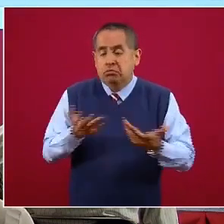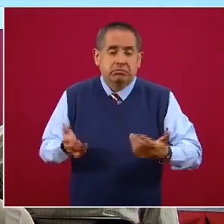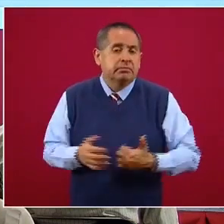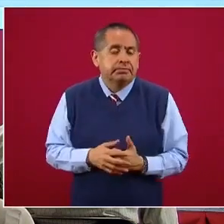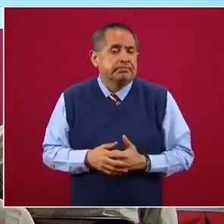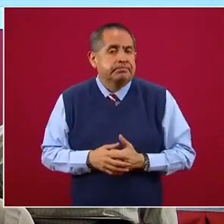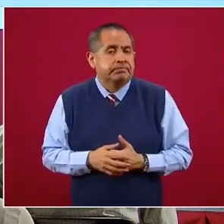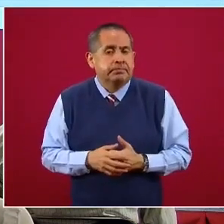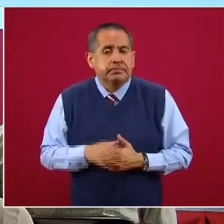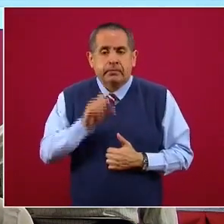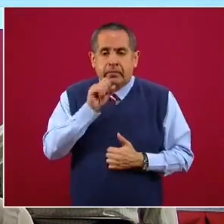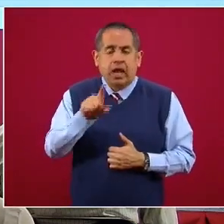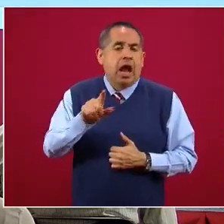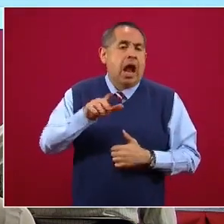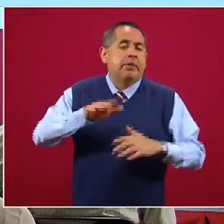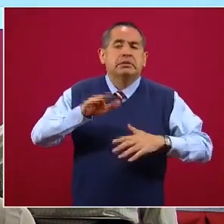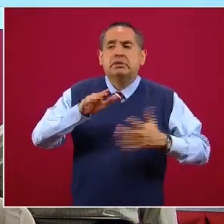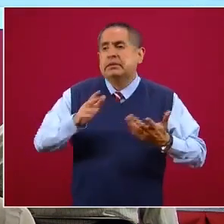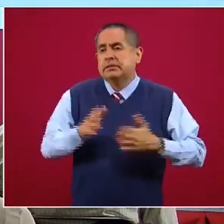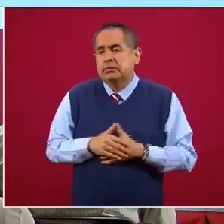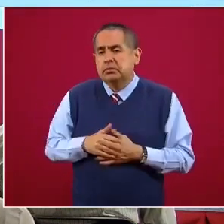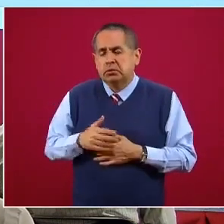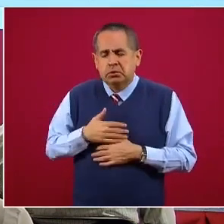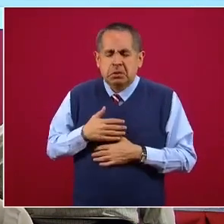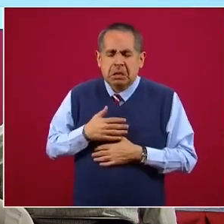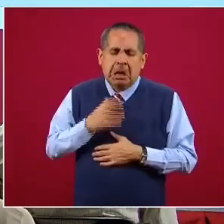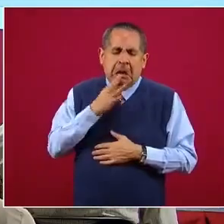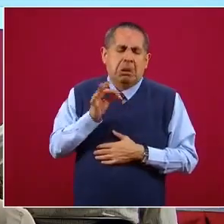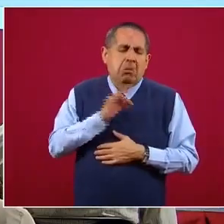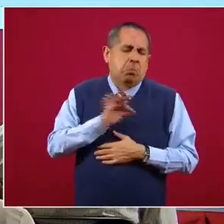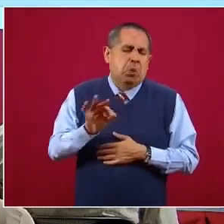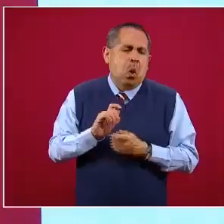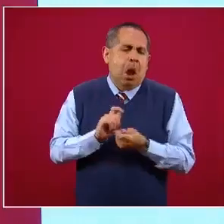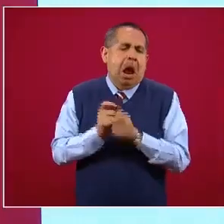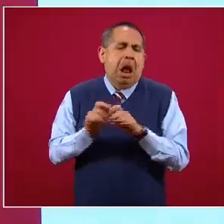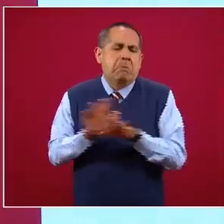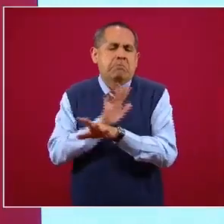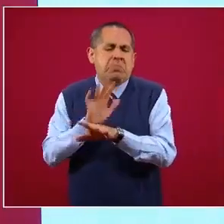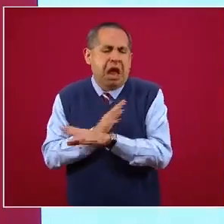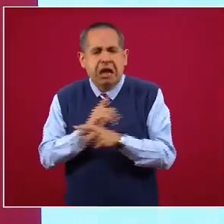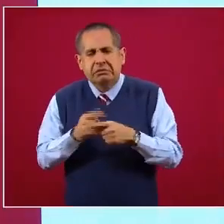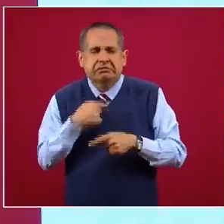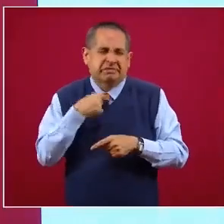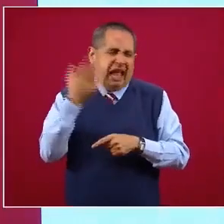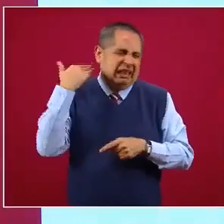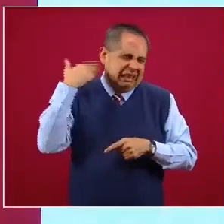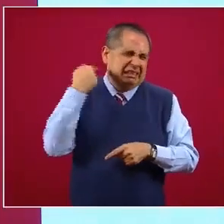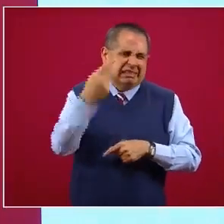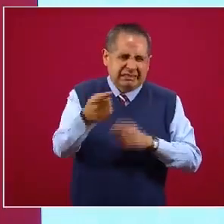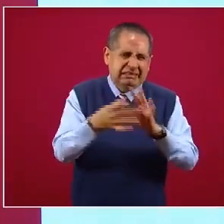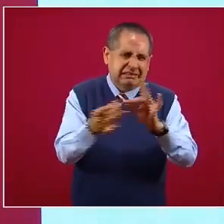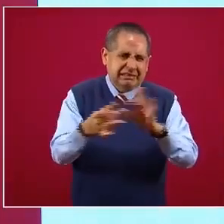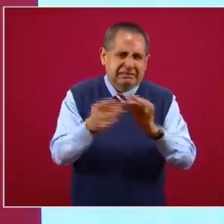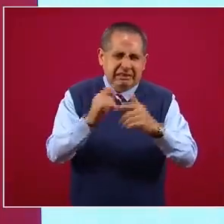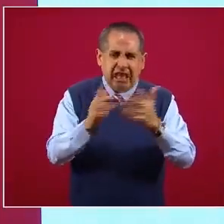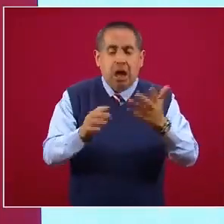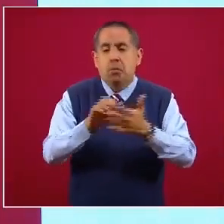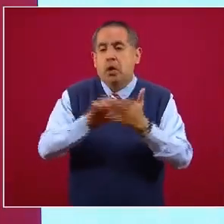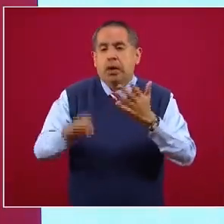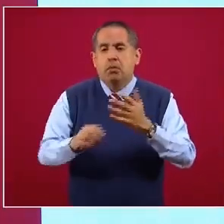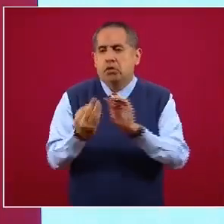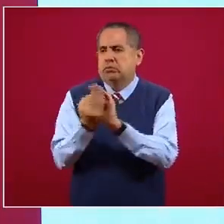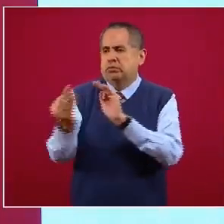de ellas tienen que ver con prácticas simples relativamente, que hemos relatado una y otra vez, como la